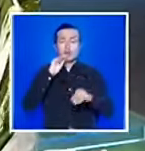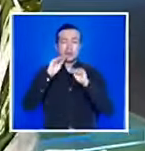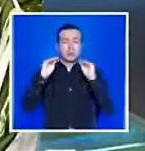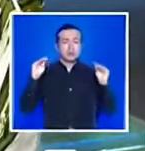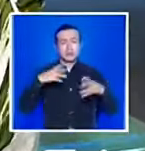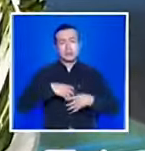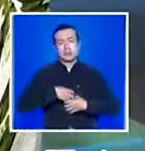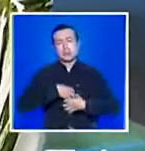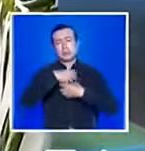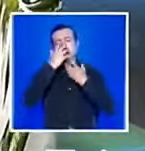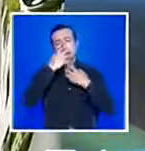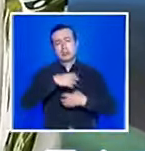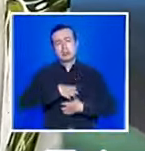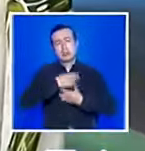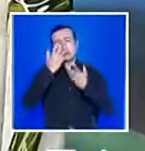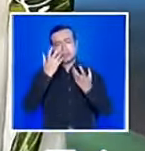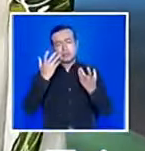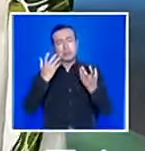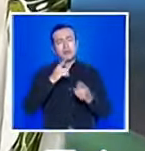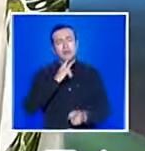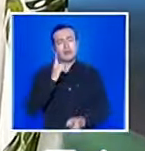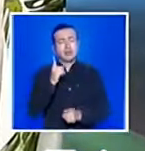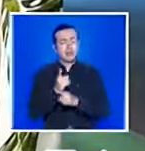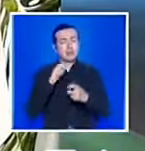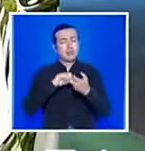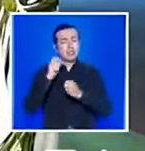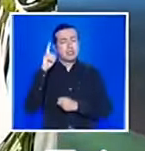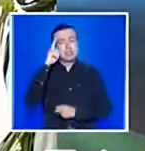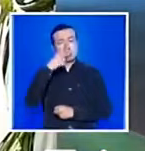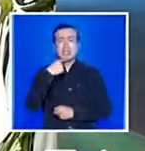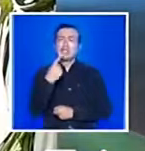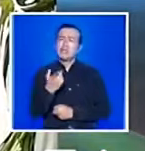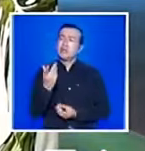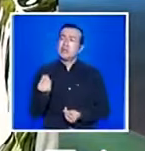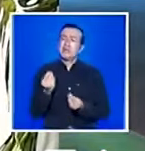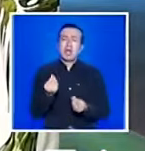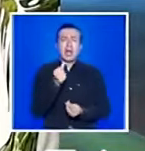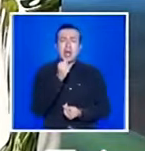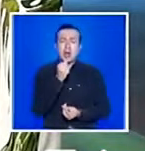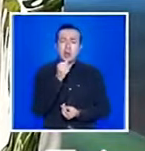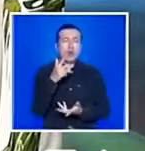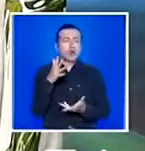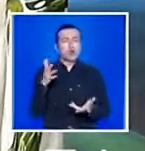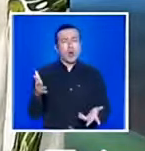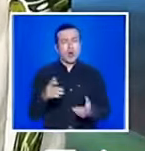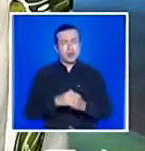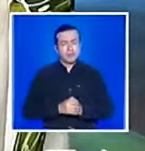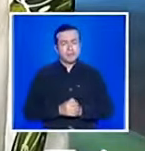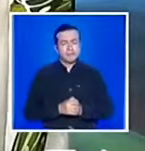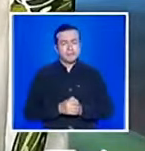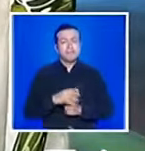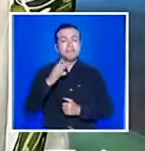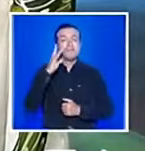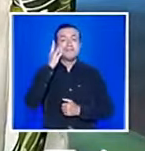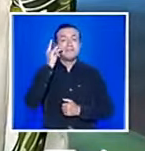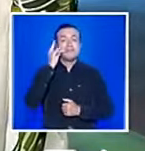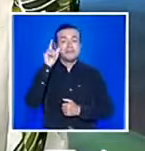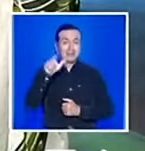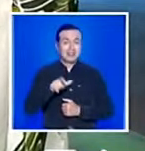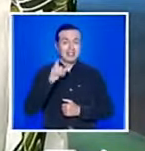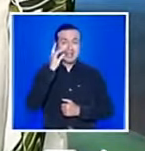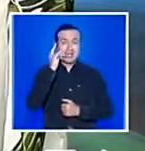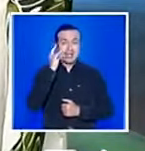su molestia, su angustia, porque realmente decían es inaudito, no tenemos agua hace algún tiempo. Alex Ceballos continúa en este sitio